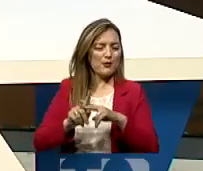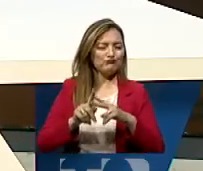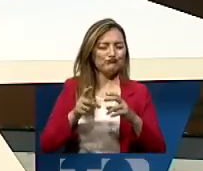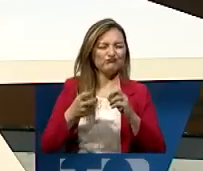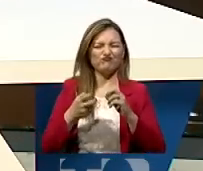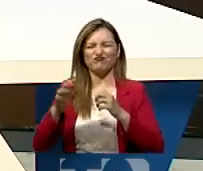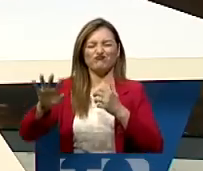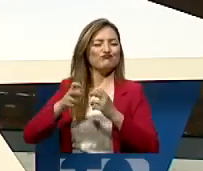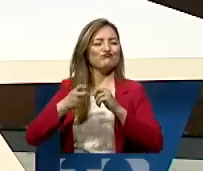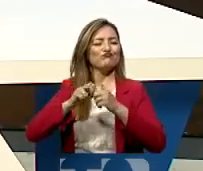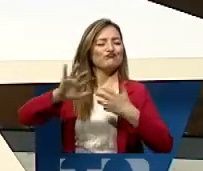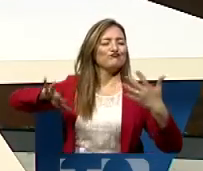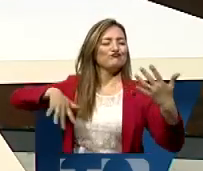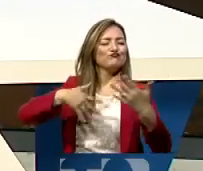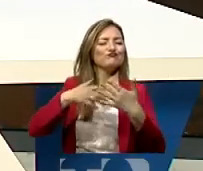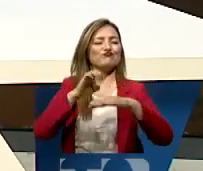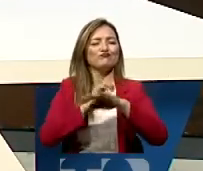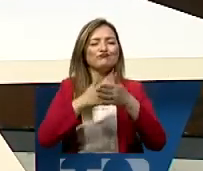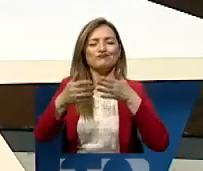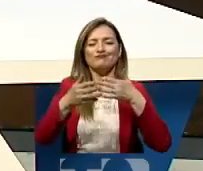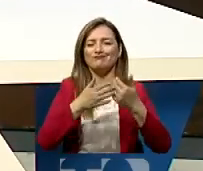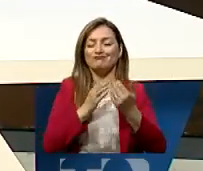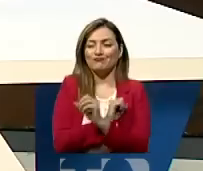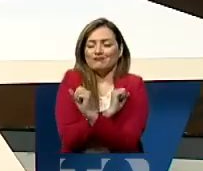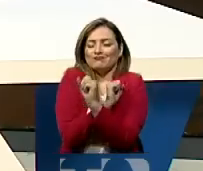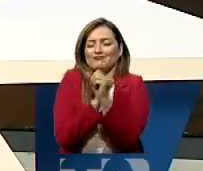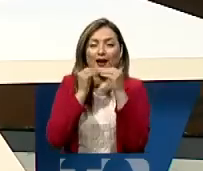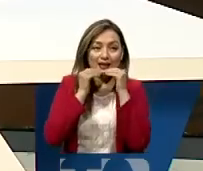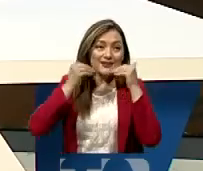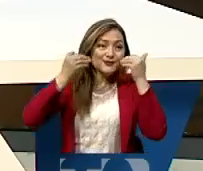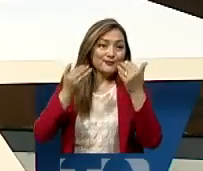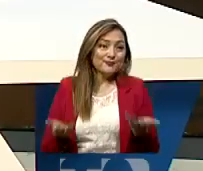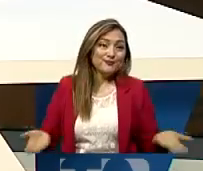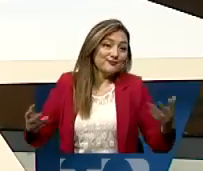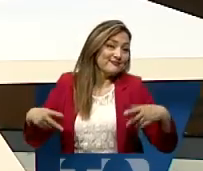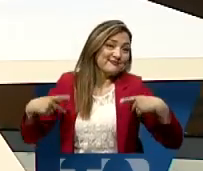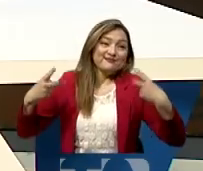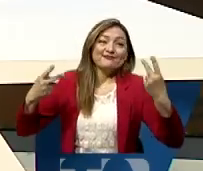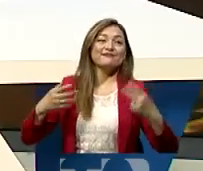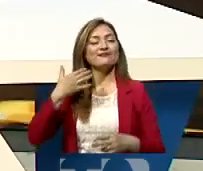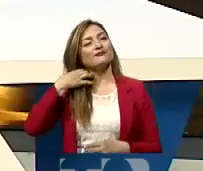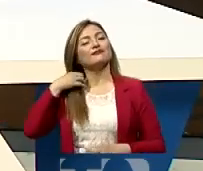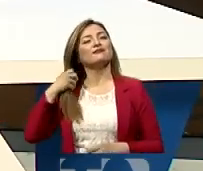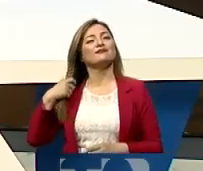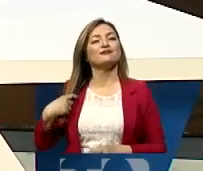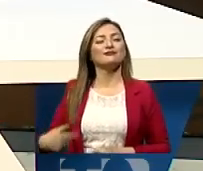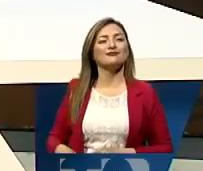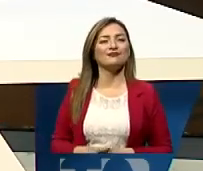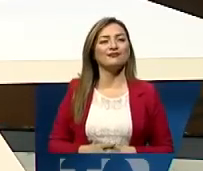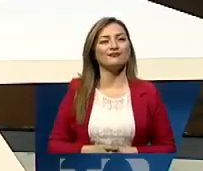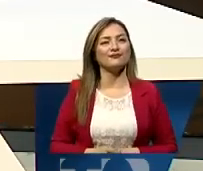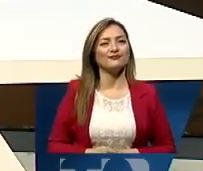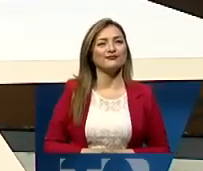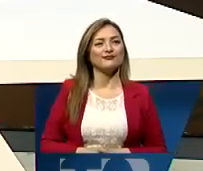pero bueno, a ponerle una sonrisa a esta nueva mañana, ¿no? Nos queda de otra, como decíamos,